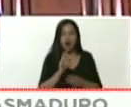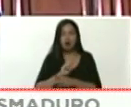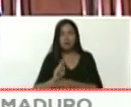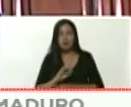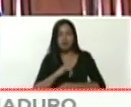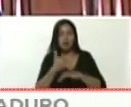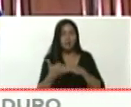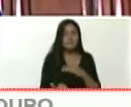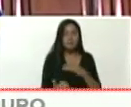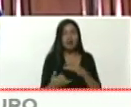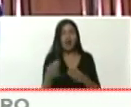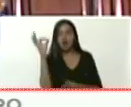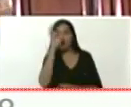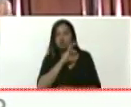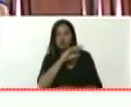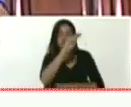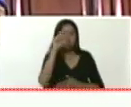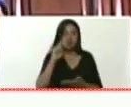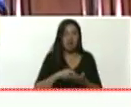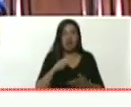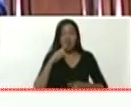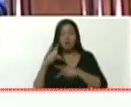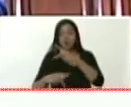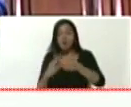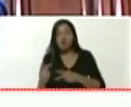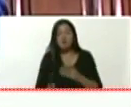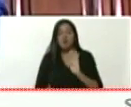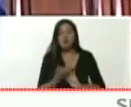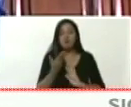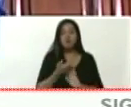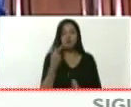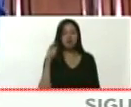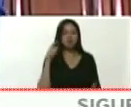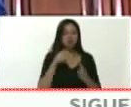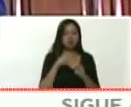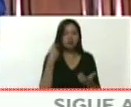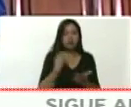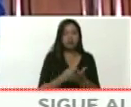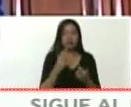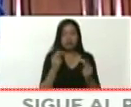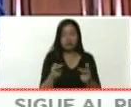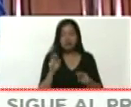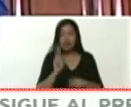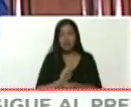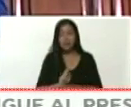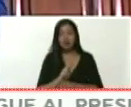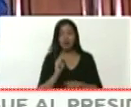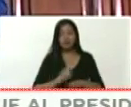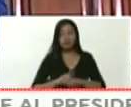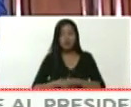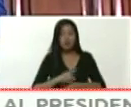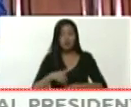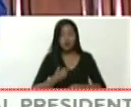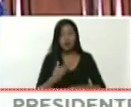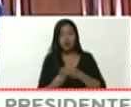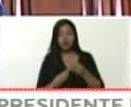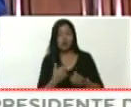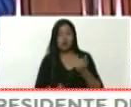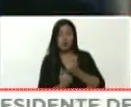Plan Porcino Nacional a los productores. Eso es muy importante, que llegue a tiempo la platica, a tiempo, y todo el